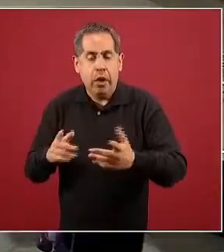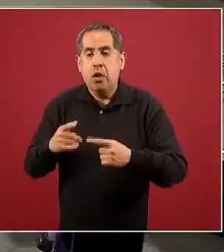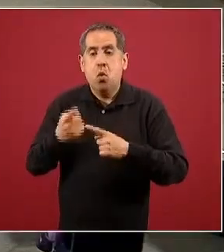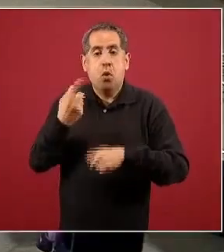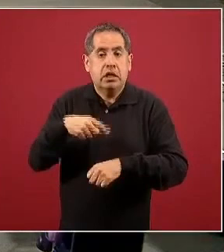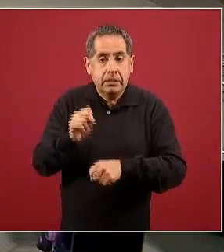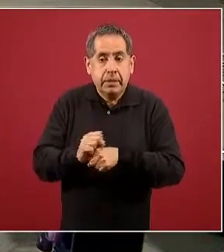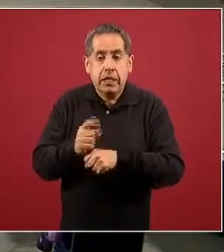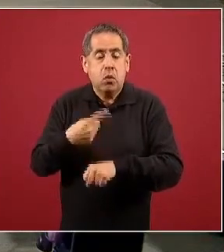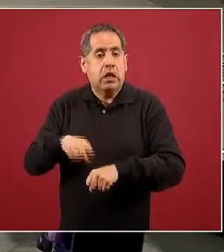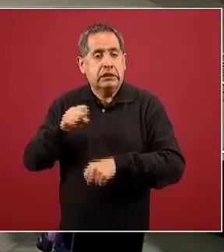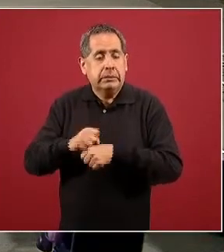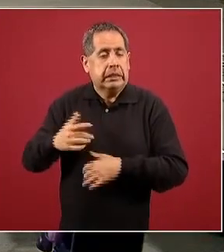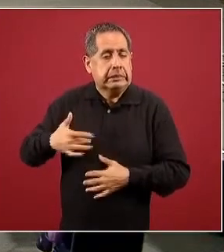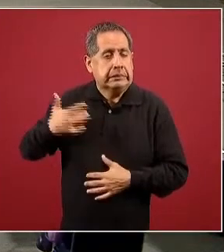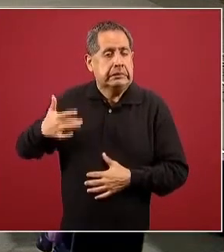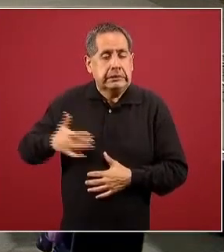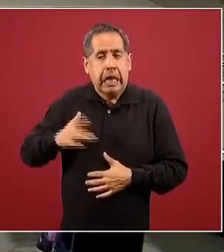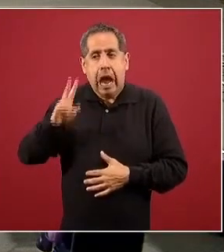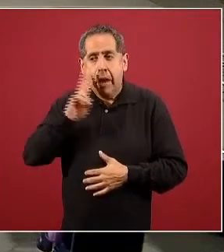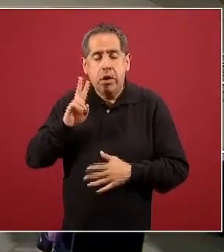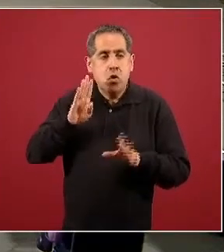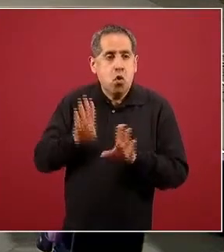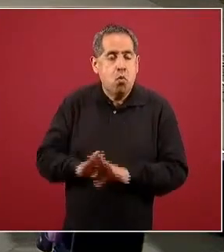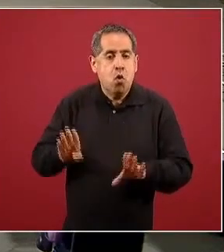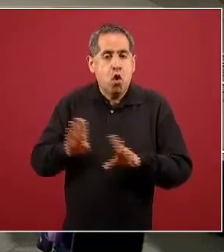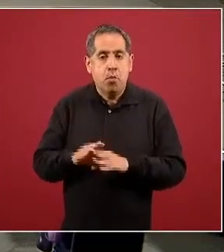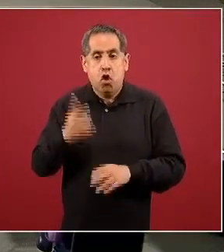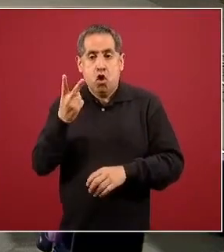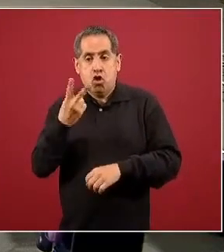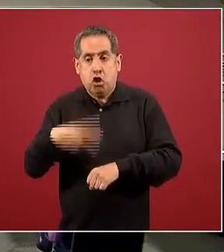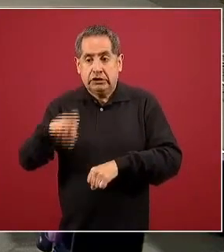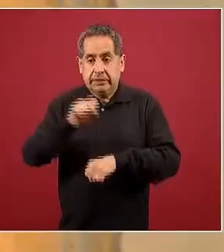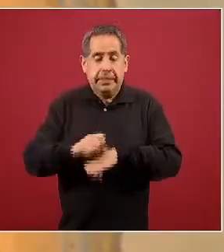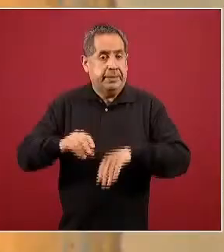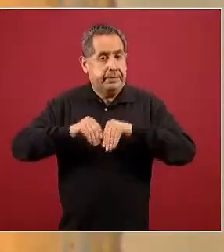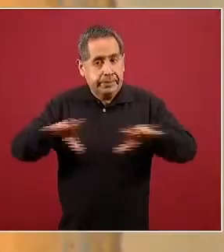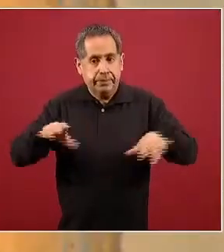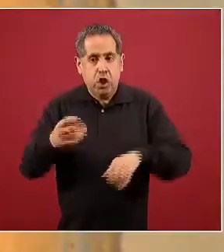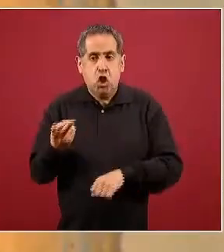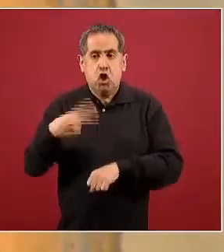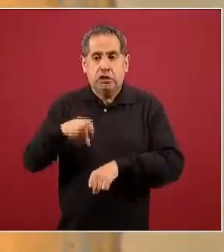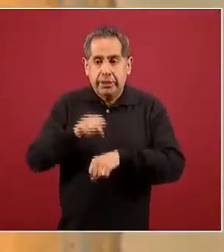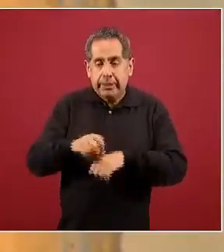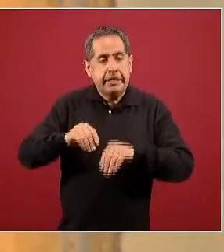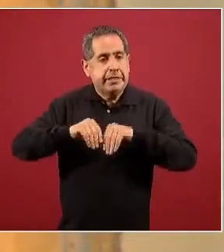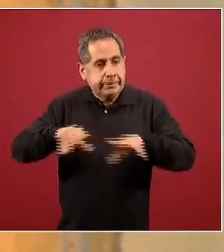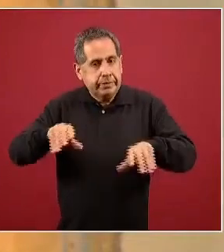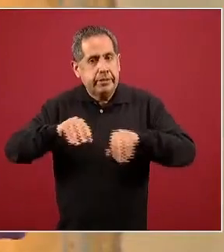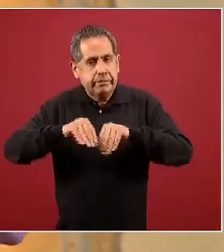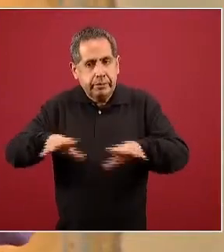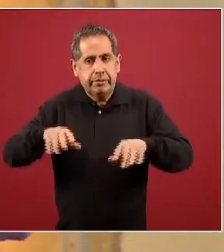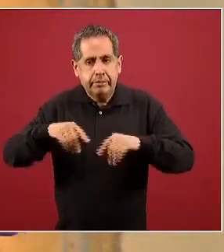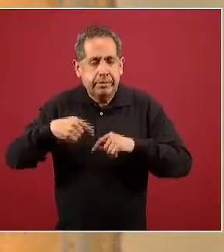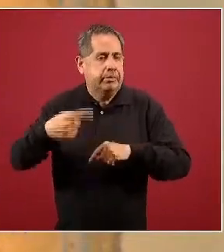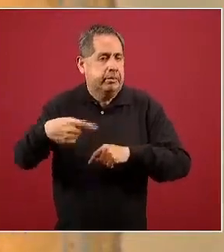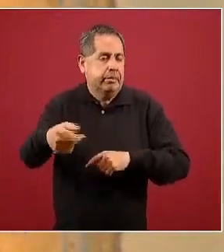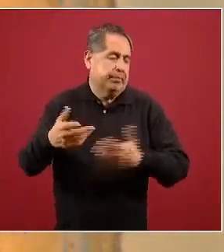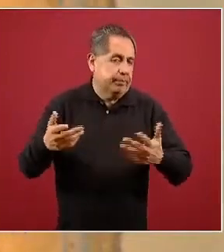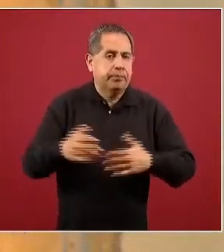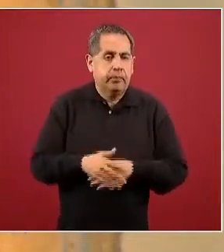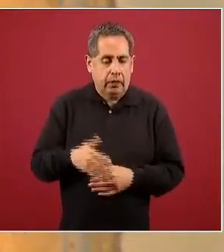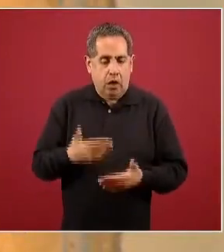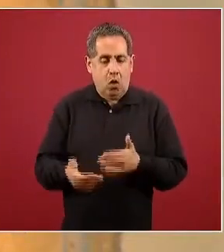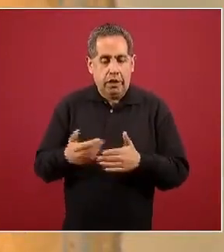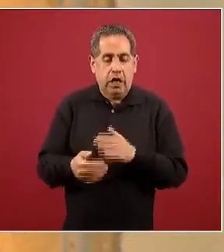evalúa cada semana y que se publica cada 2 semanas ya. Estamos en este día número 71